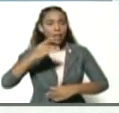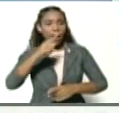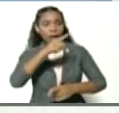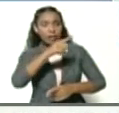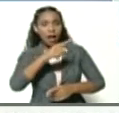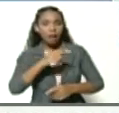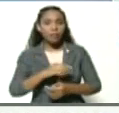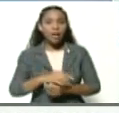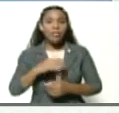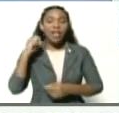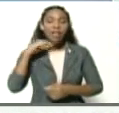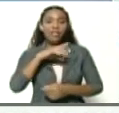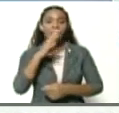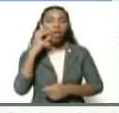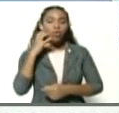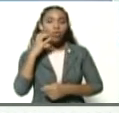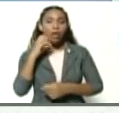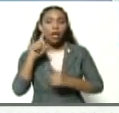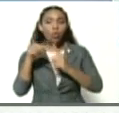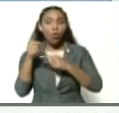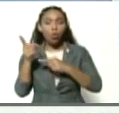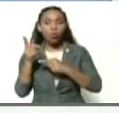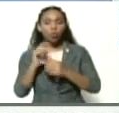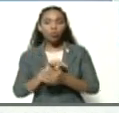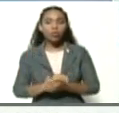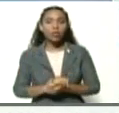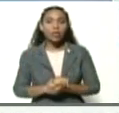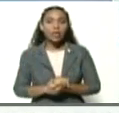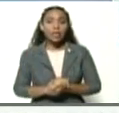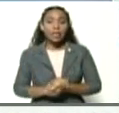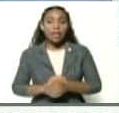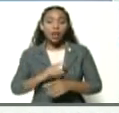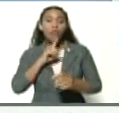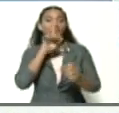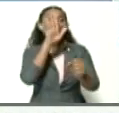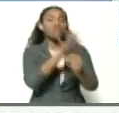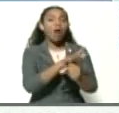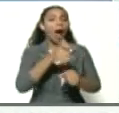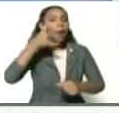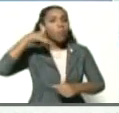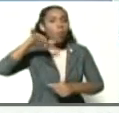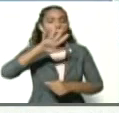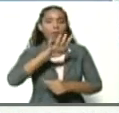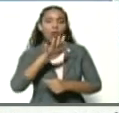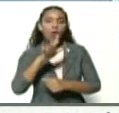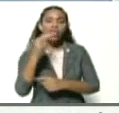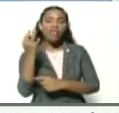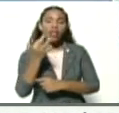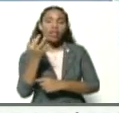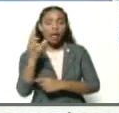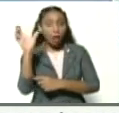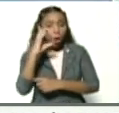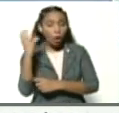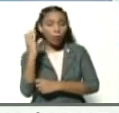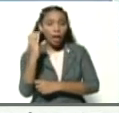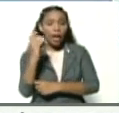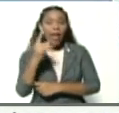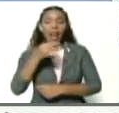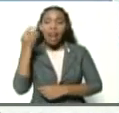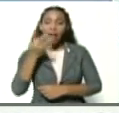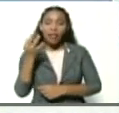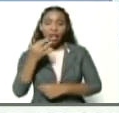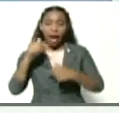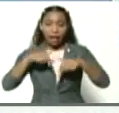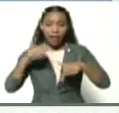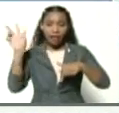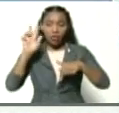de Iván Duque y Álvaro Uribe. Y le callan la verdad al pueblo de Colombia. Desde Venezuela le decimos la verdad al pueblo de